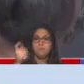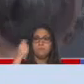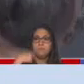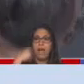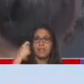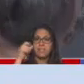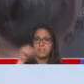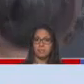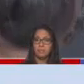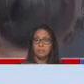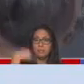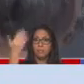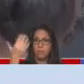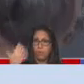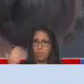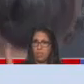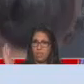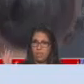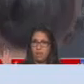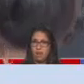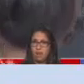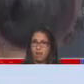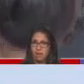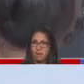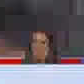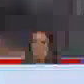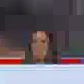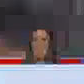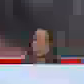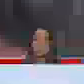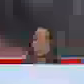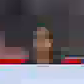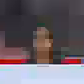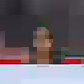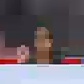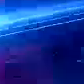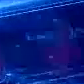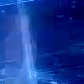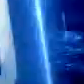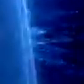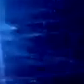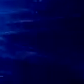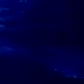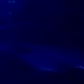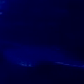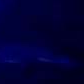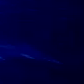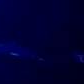hacia el país vecino de Paraguay? Mirá, que esté en Paraguay es una de las hipótesis.